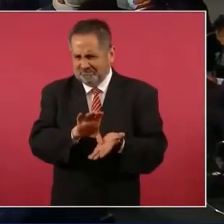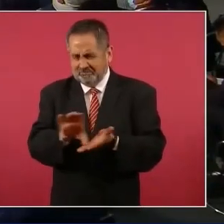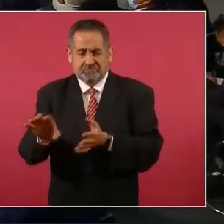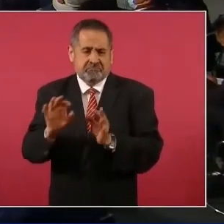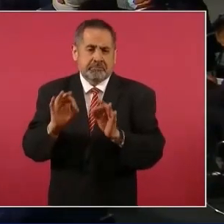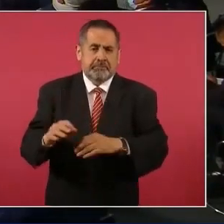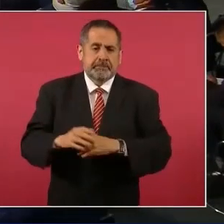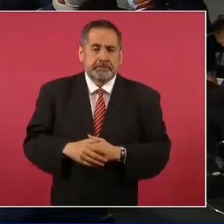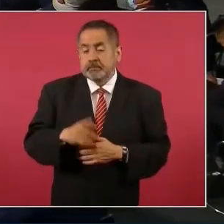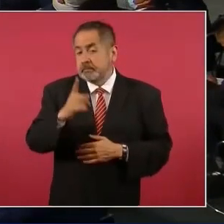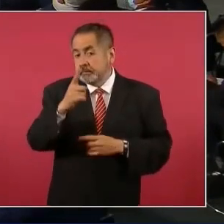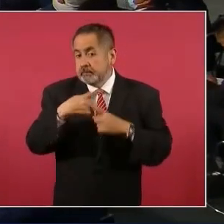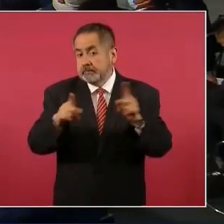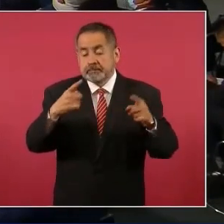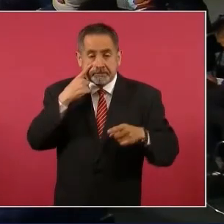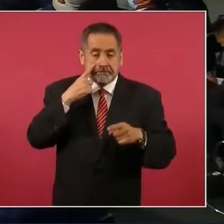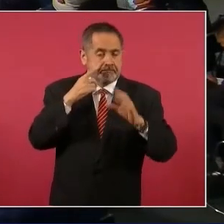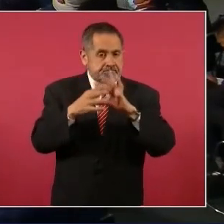fíjense la diferencia